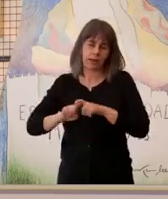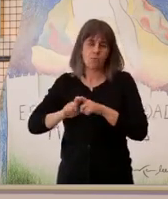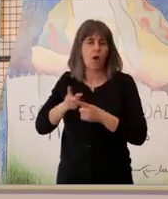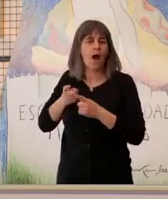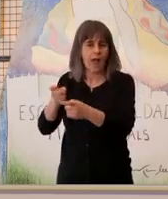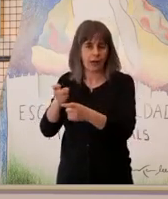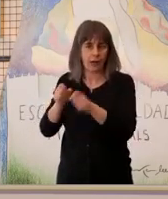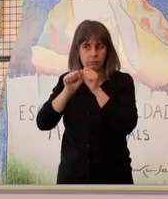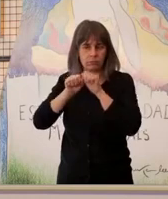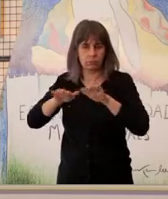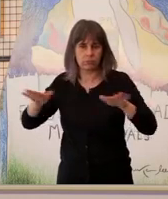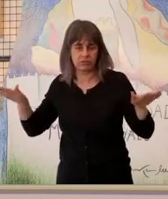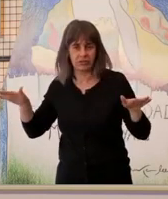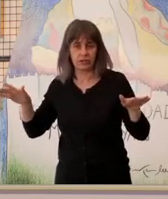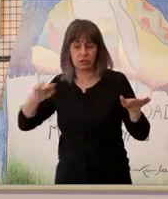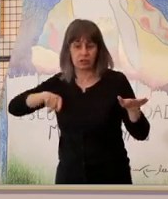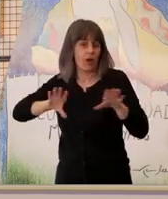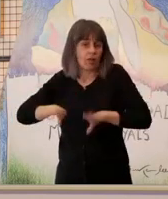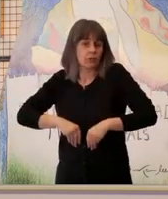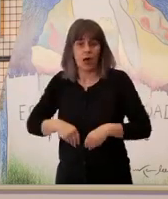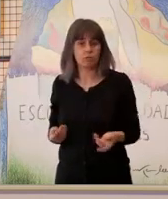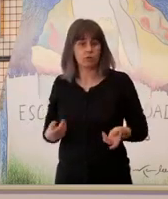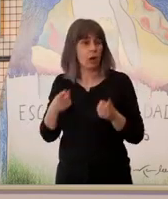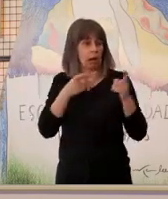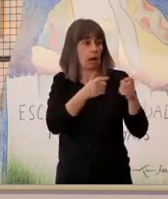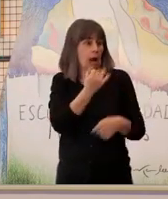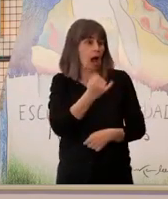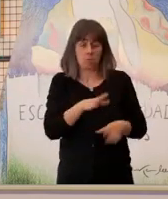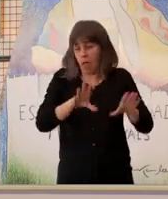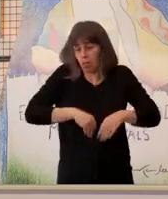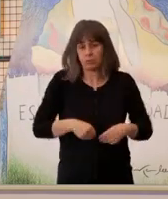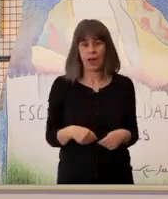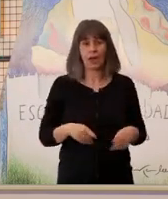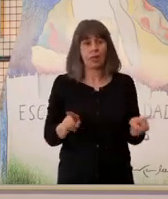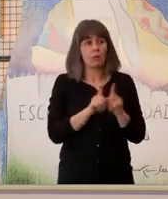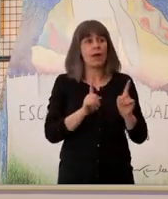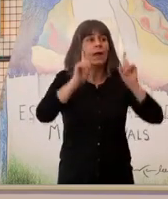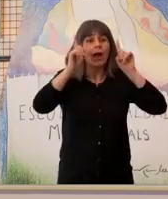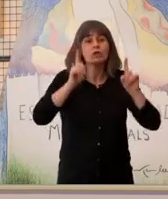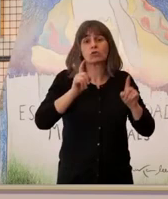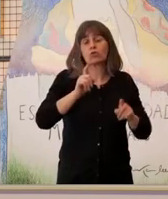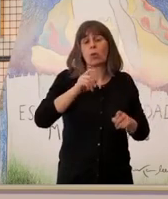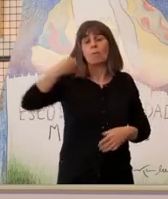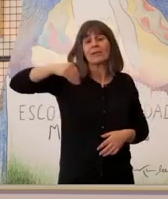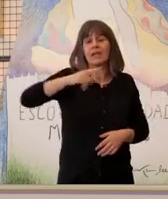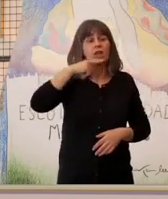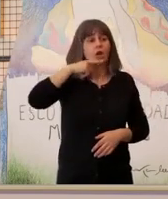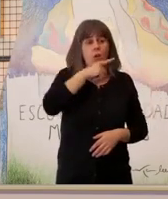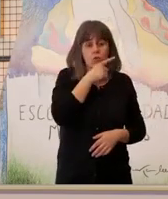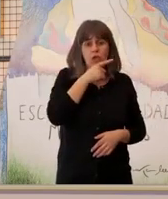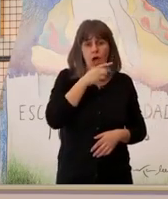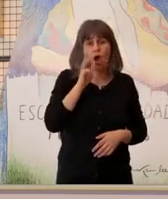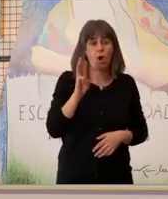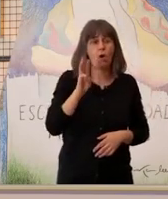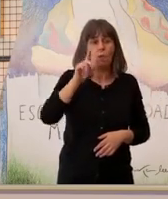y que haya una guerra y bueno que le vamos a hacer si el señor Putin ha decidido que verdad son